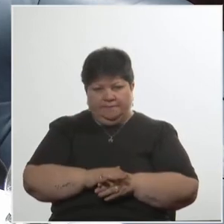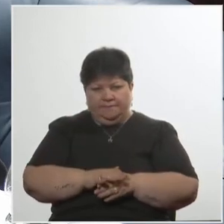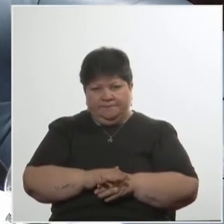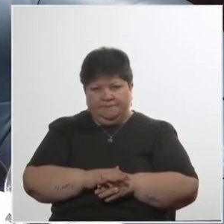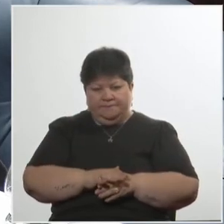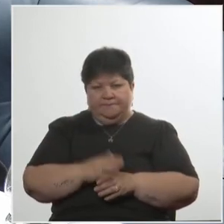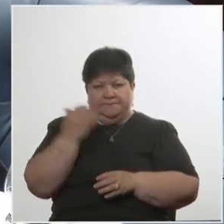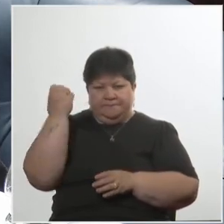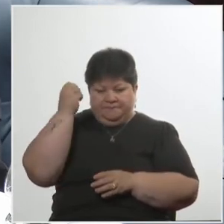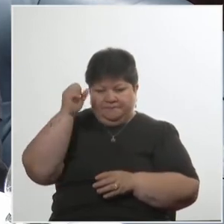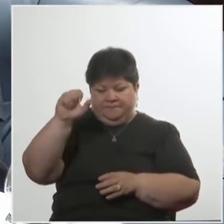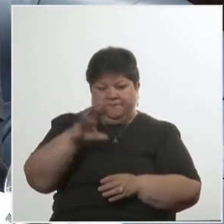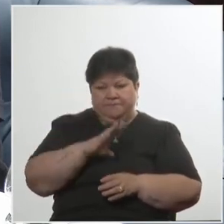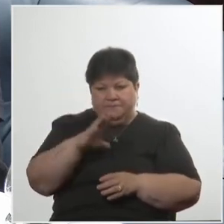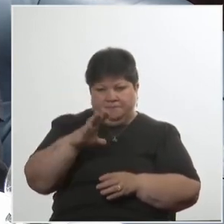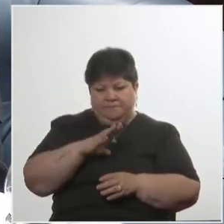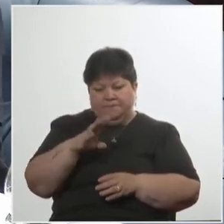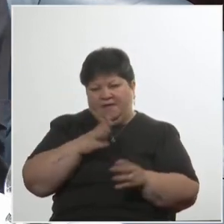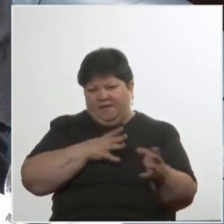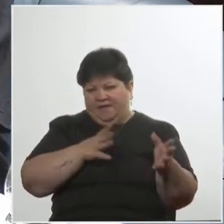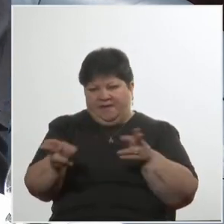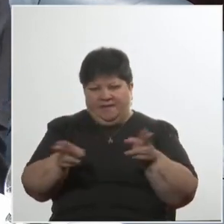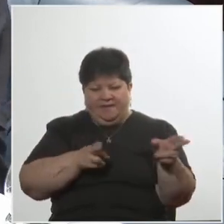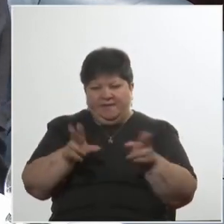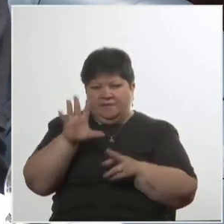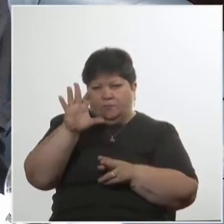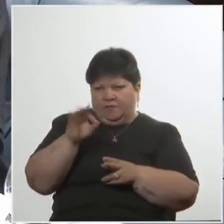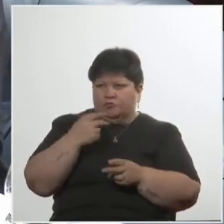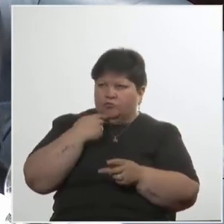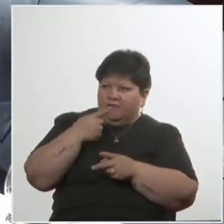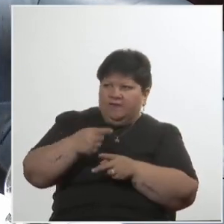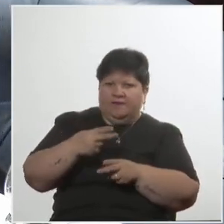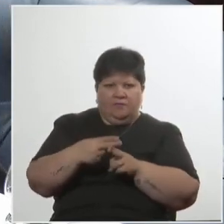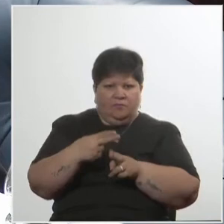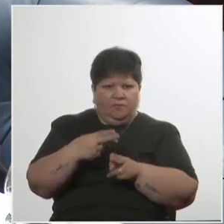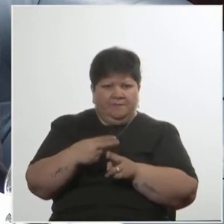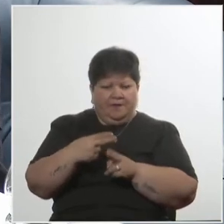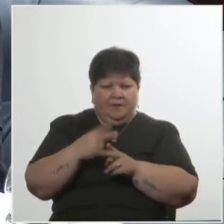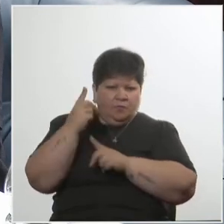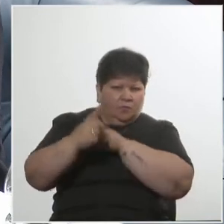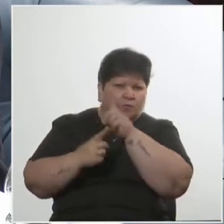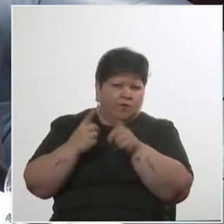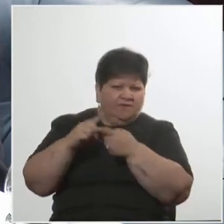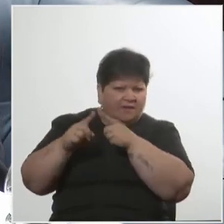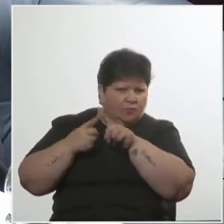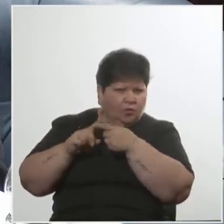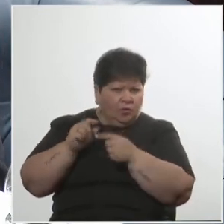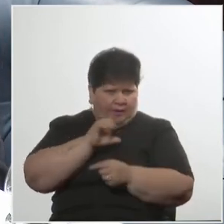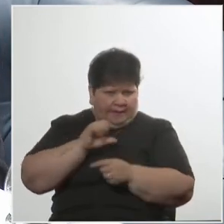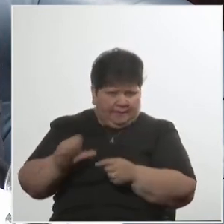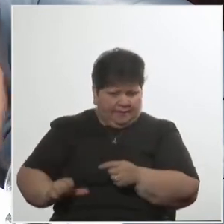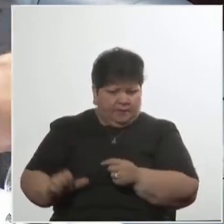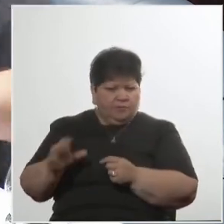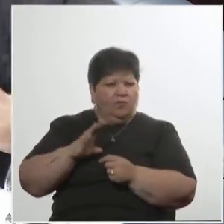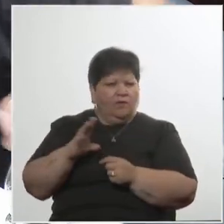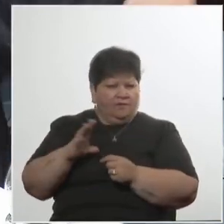yo mencioné algunos pero los más además estas organizaciones con vínculos con el estado